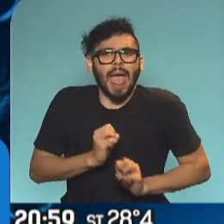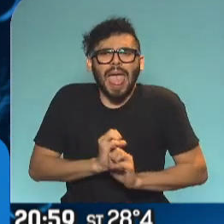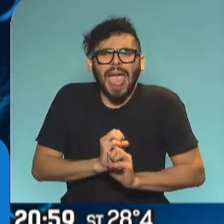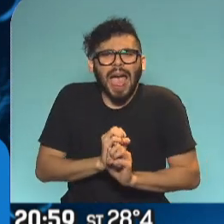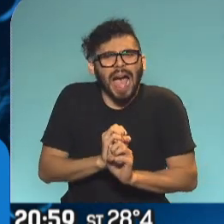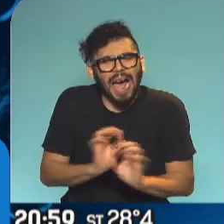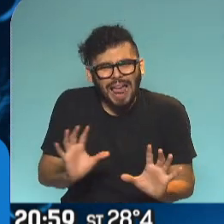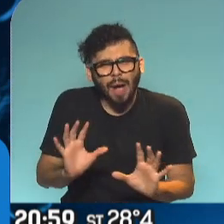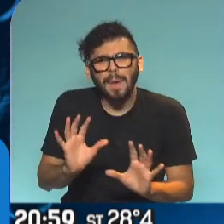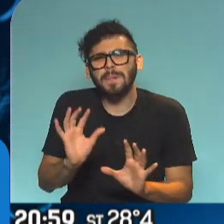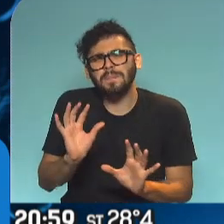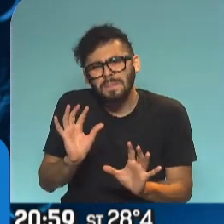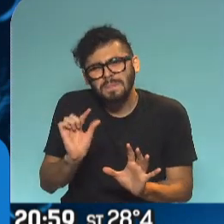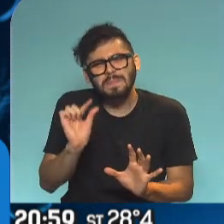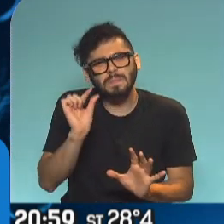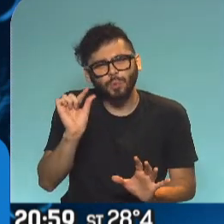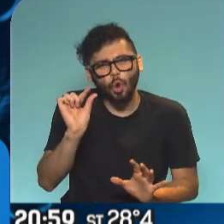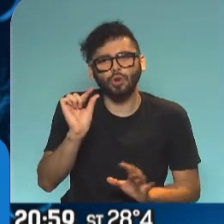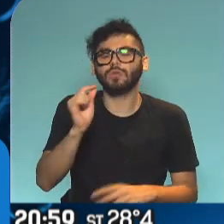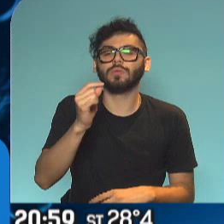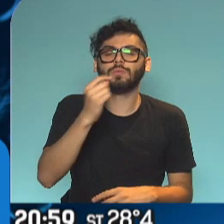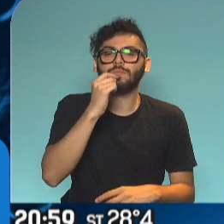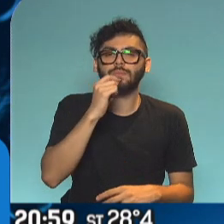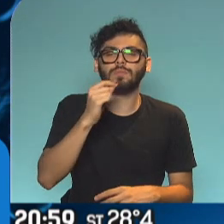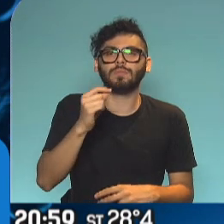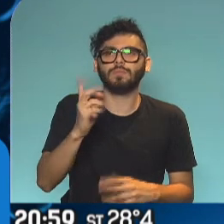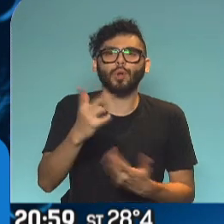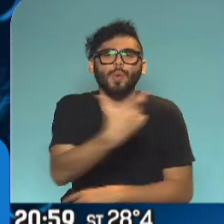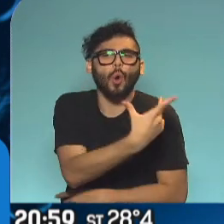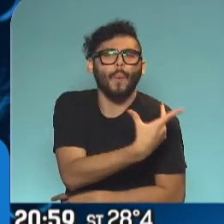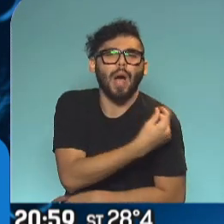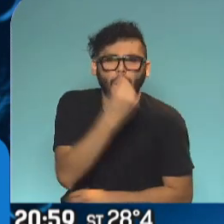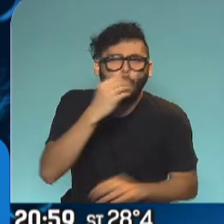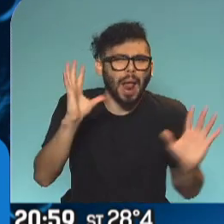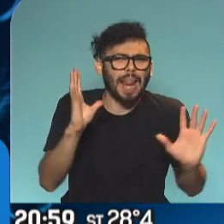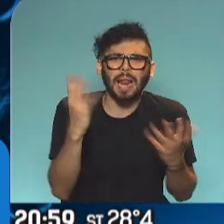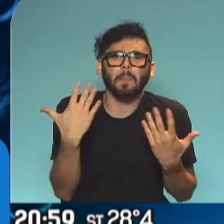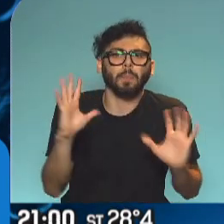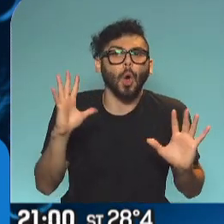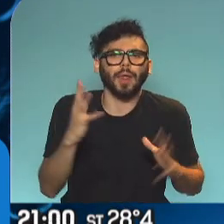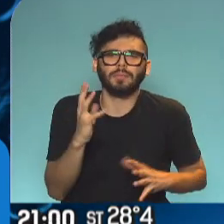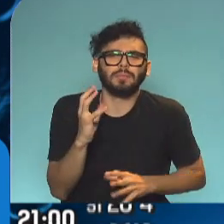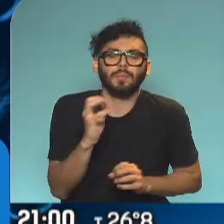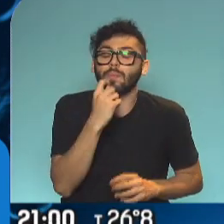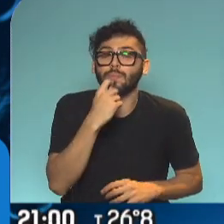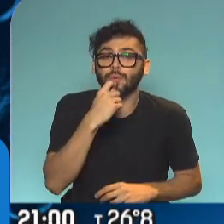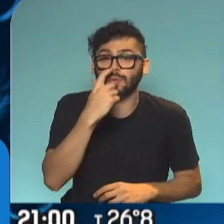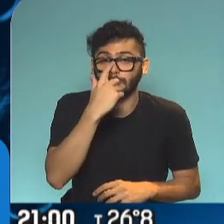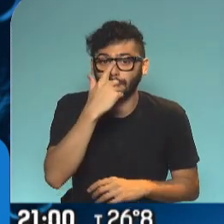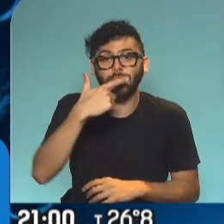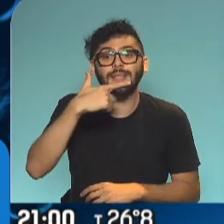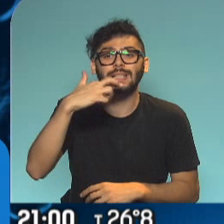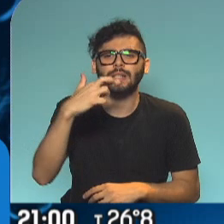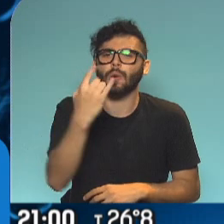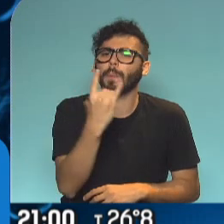son efectos adversos que se provocan que se producen con cualquier vacuna. Por ejemplo, la Sputnik ha descrito un